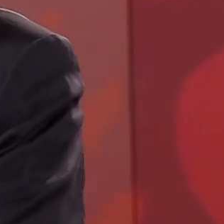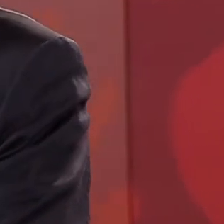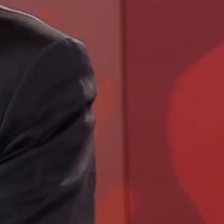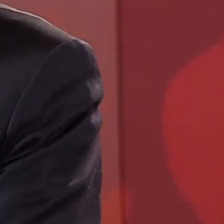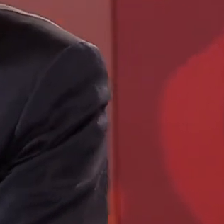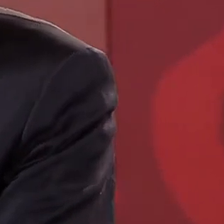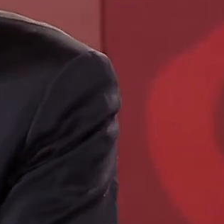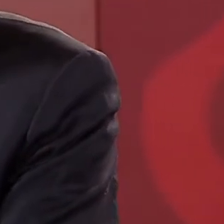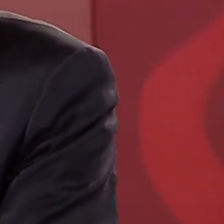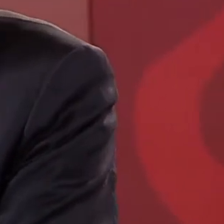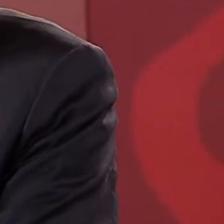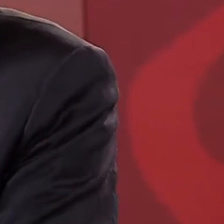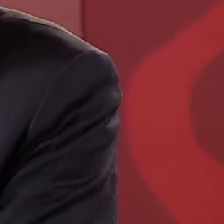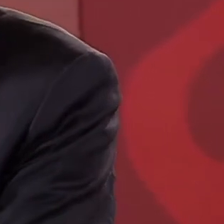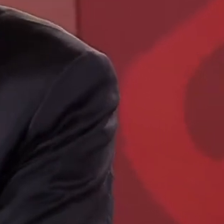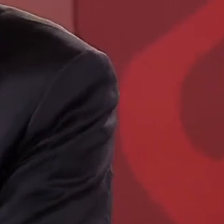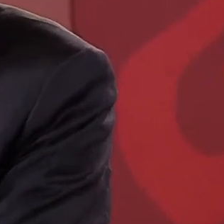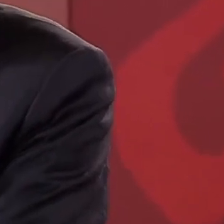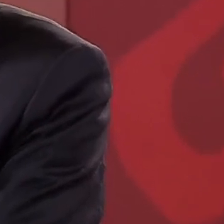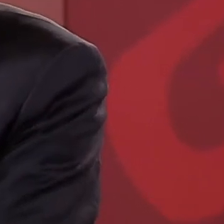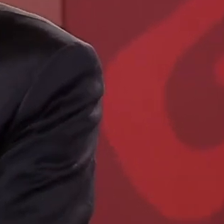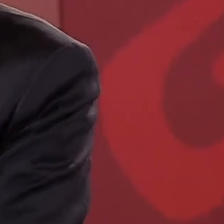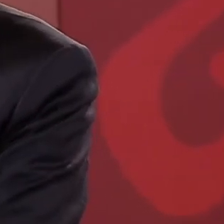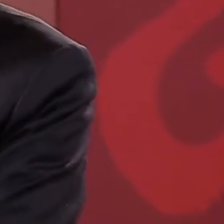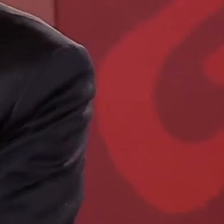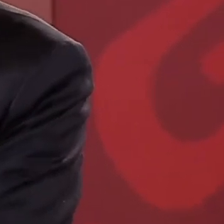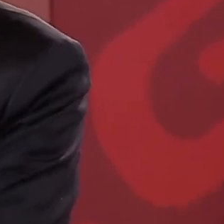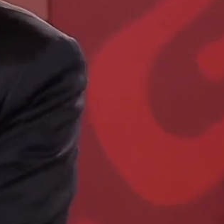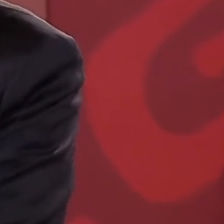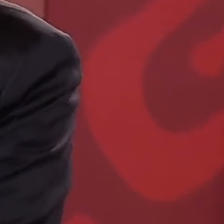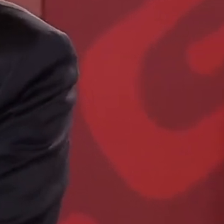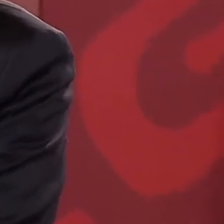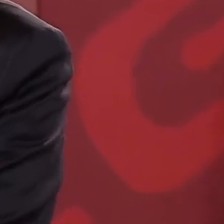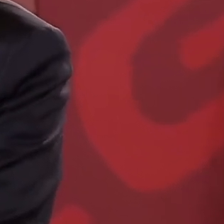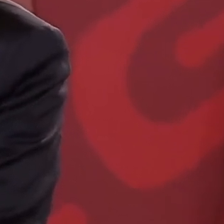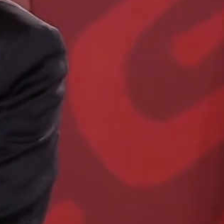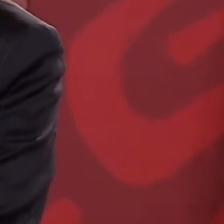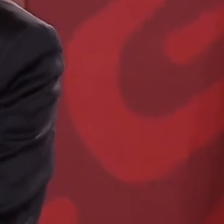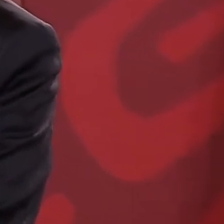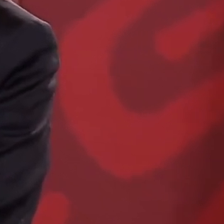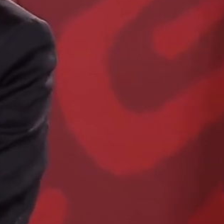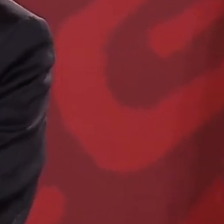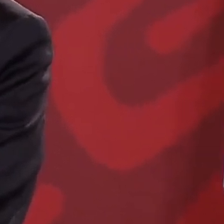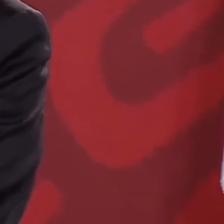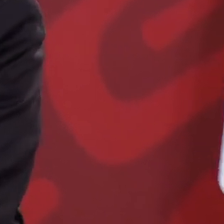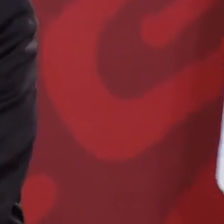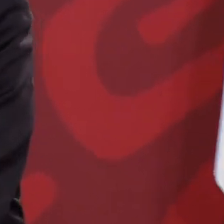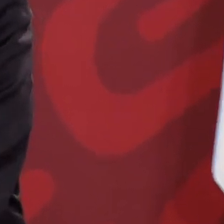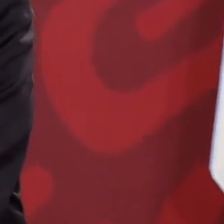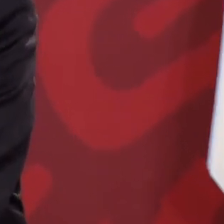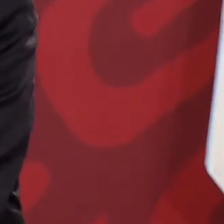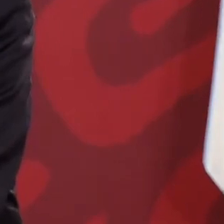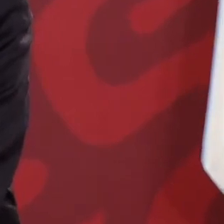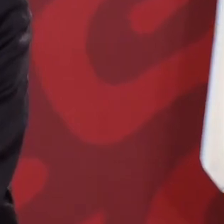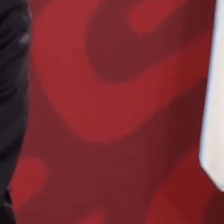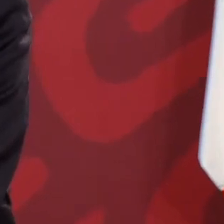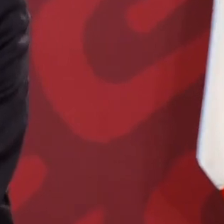haciendo reuniones conjuntas. Yo espero que hoy o